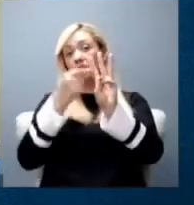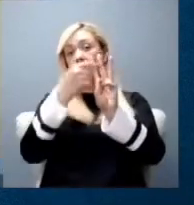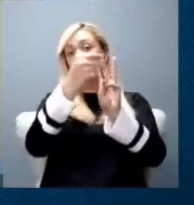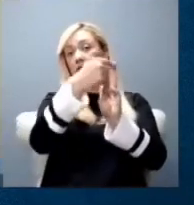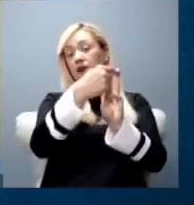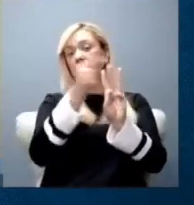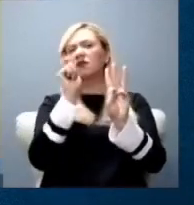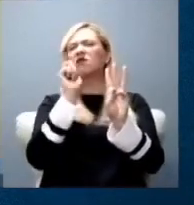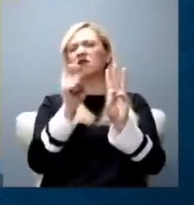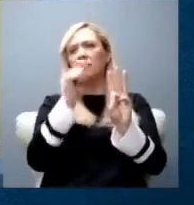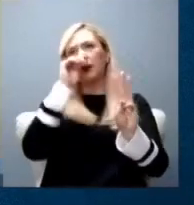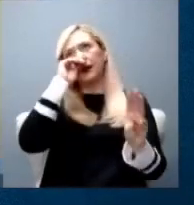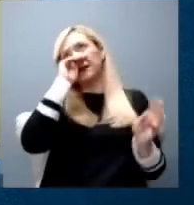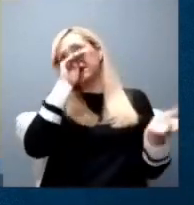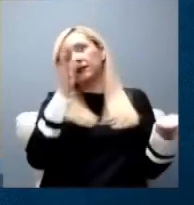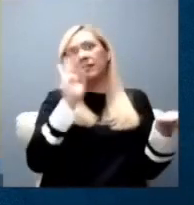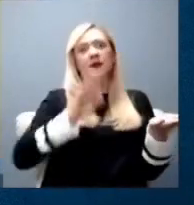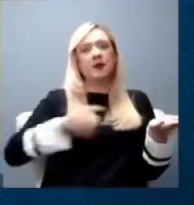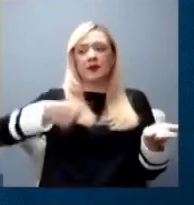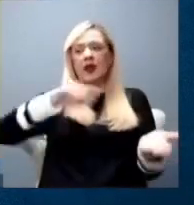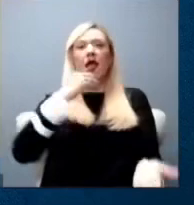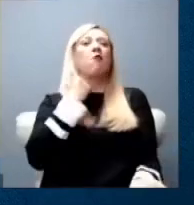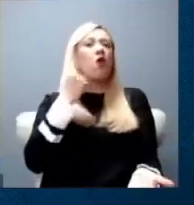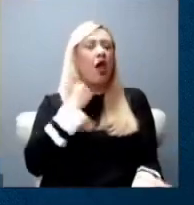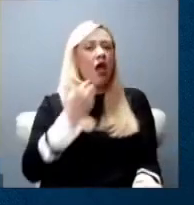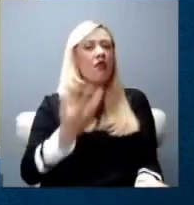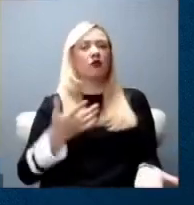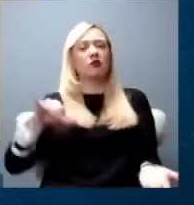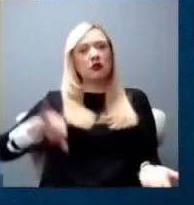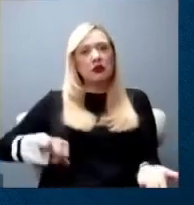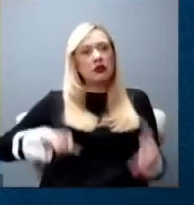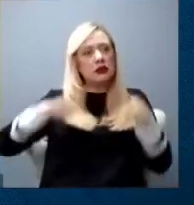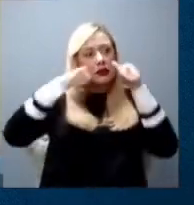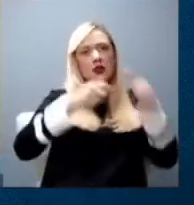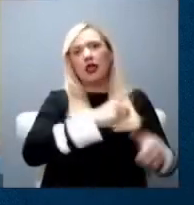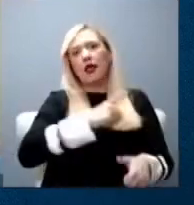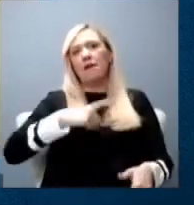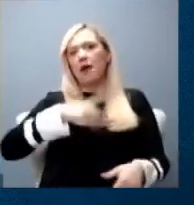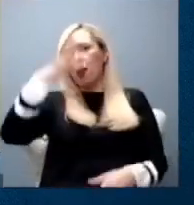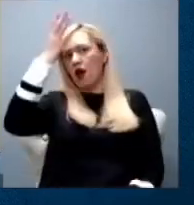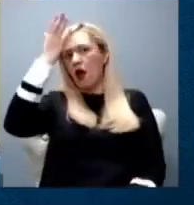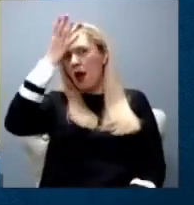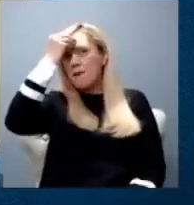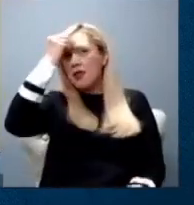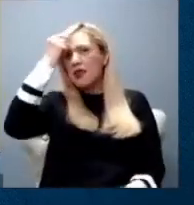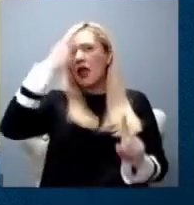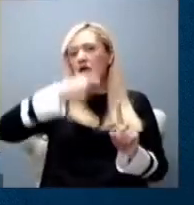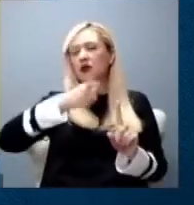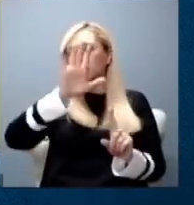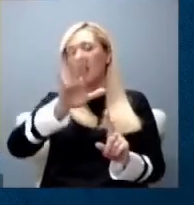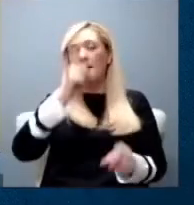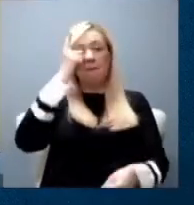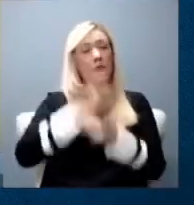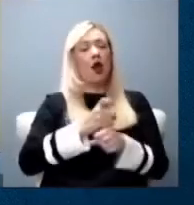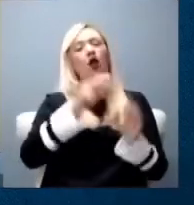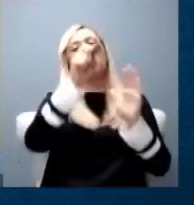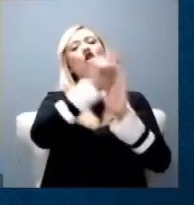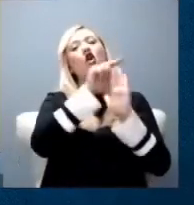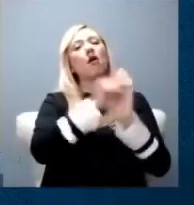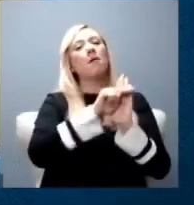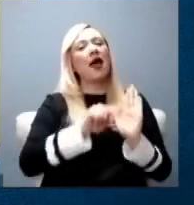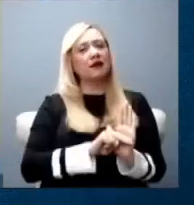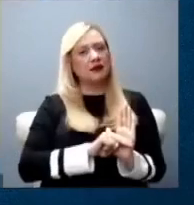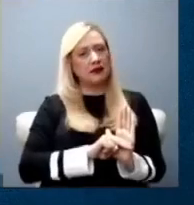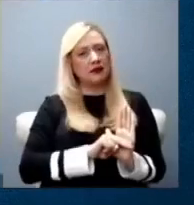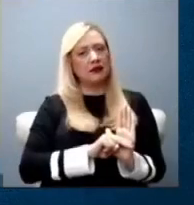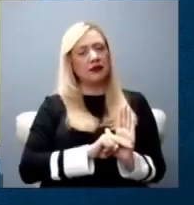creo yo que quienes litigamos o quienes estamos interesados en estos temas debemos de conocer. El primer componente es el normativo, es decir, las normas